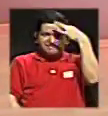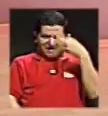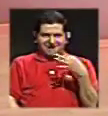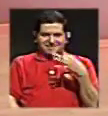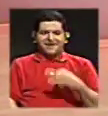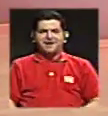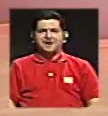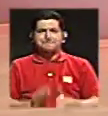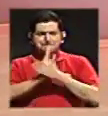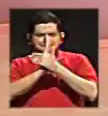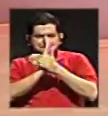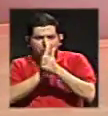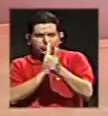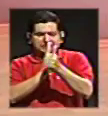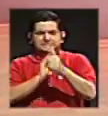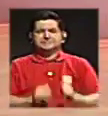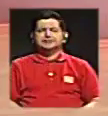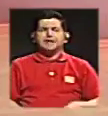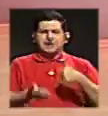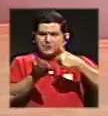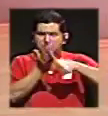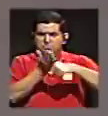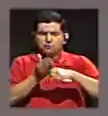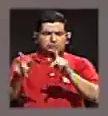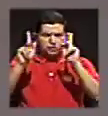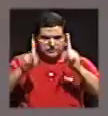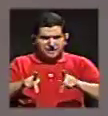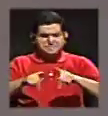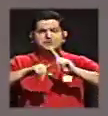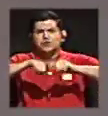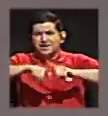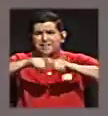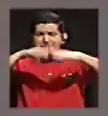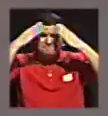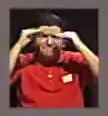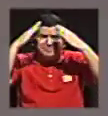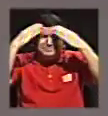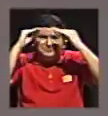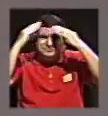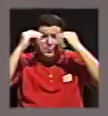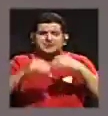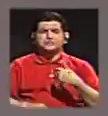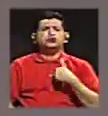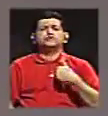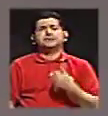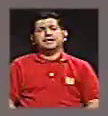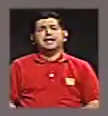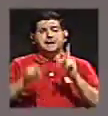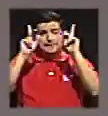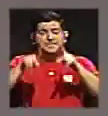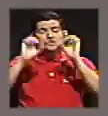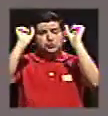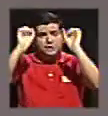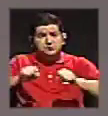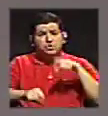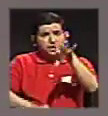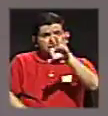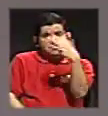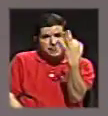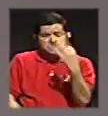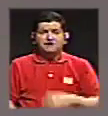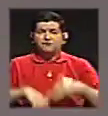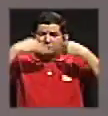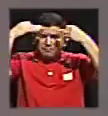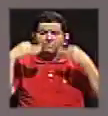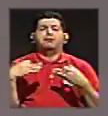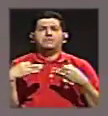que la potencia del voto ciudadano depende del información con la con la que cuente la gente para tomar esa